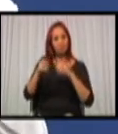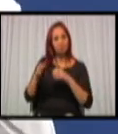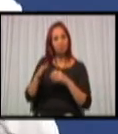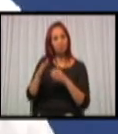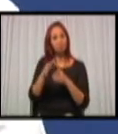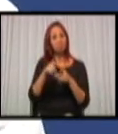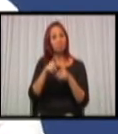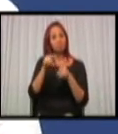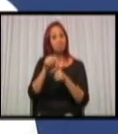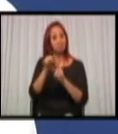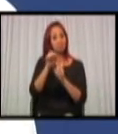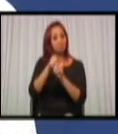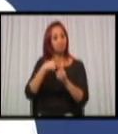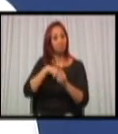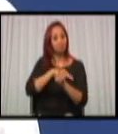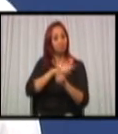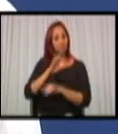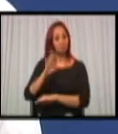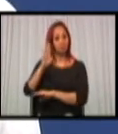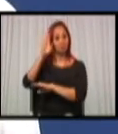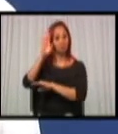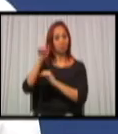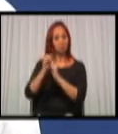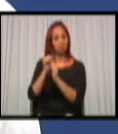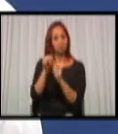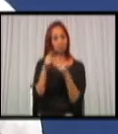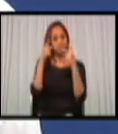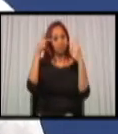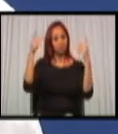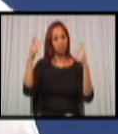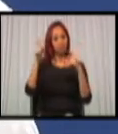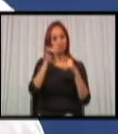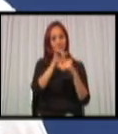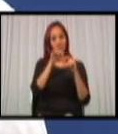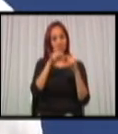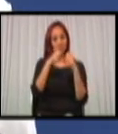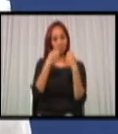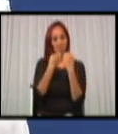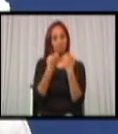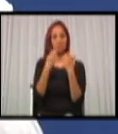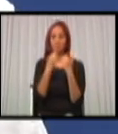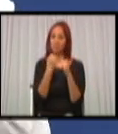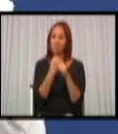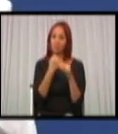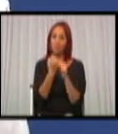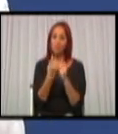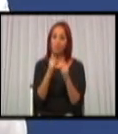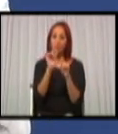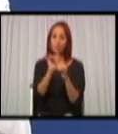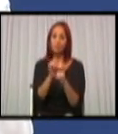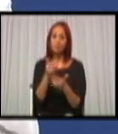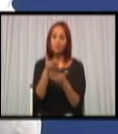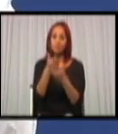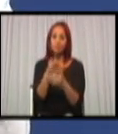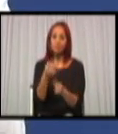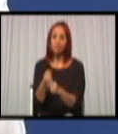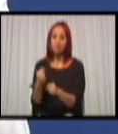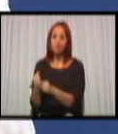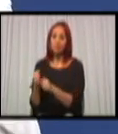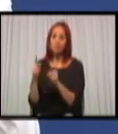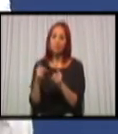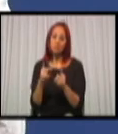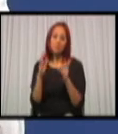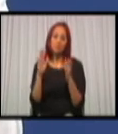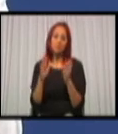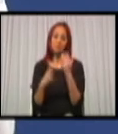Y en este caso, nosotros nos comprometemos como partido y como grupo y equipo de trabajo a lograr eso y darle trabajo al que menos